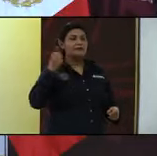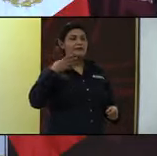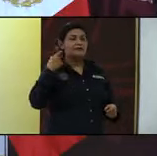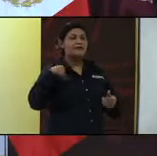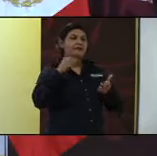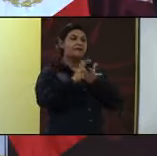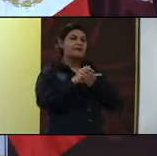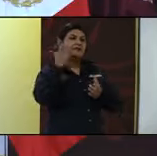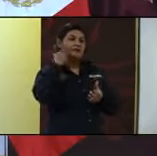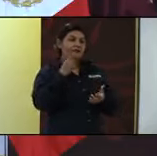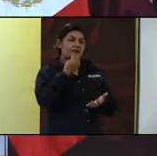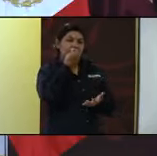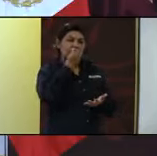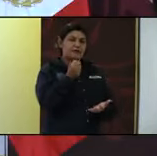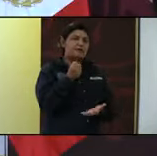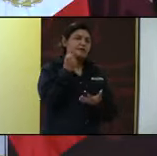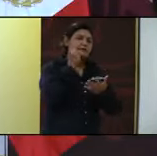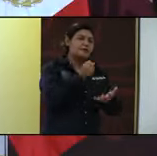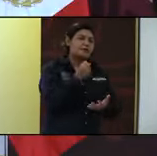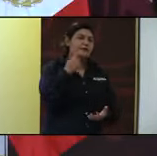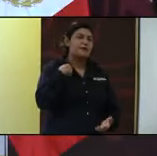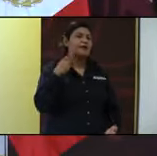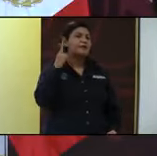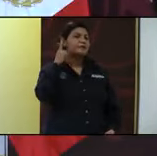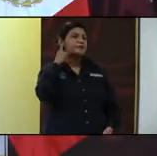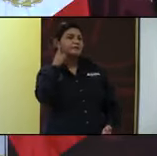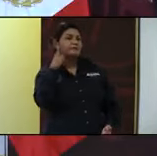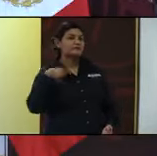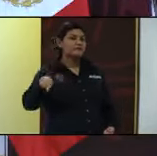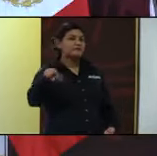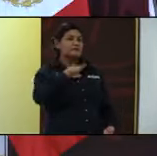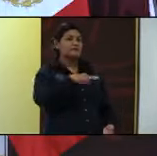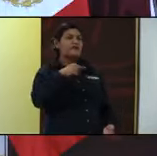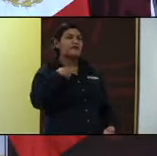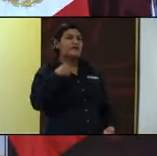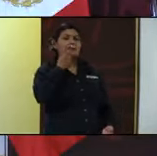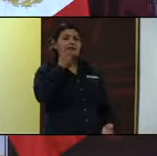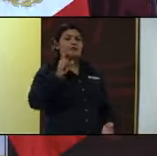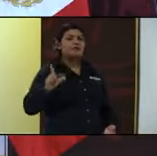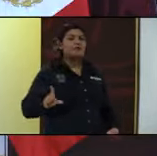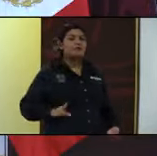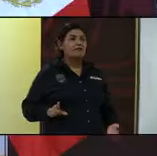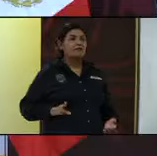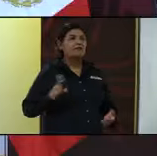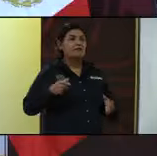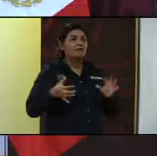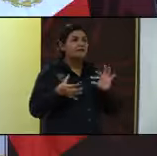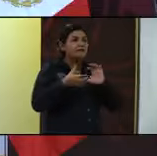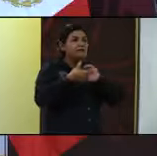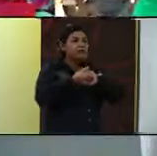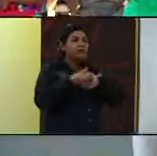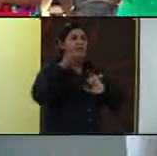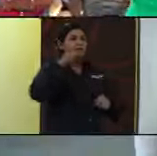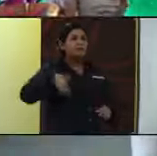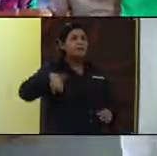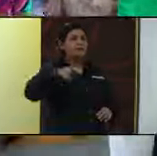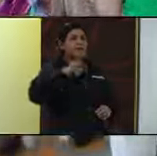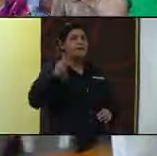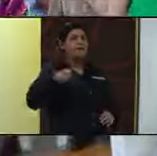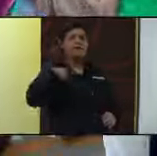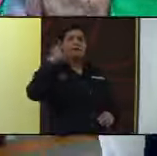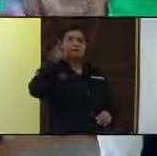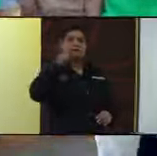esposa entrega despensas para escuchar al pueblo. Yo les dije que íbamos a gobernar de la mano con el pueblo. Por eso todos los días ando en la